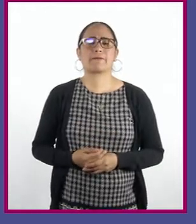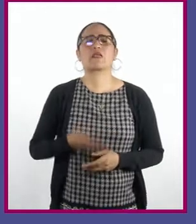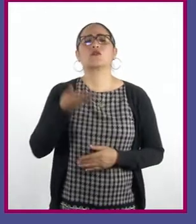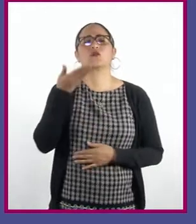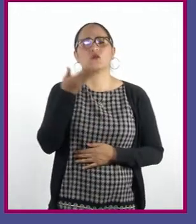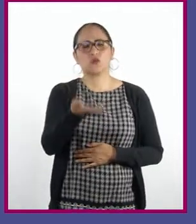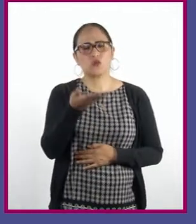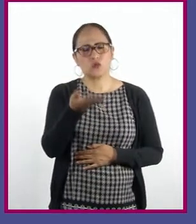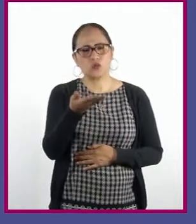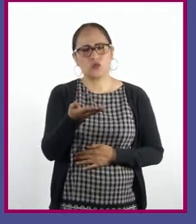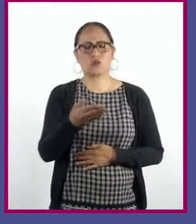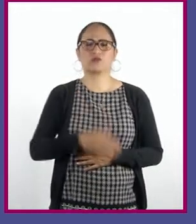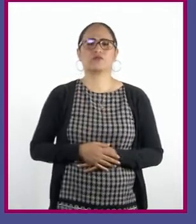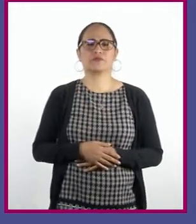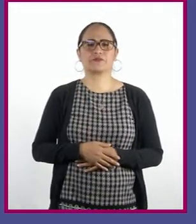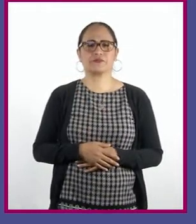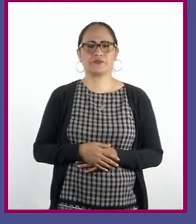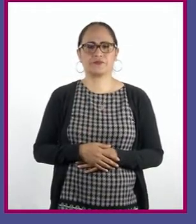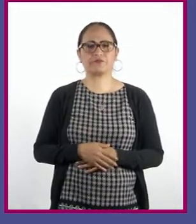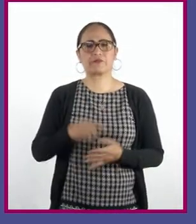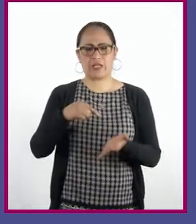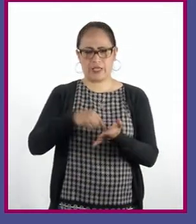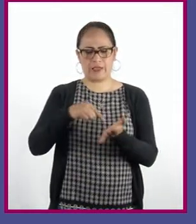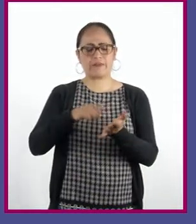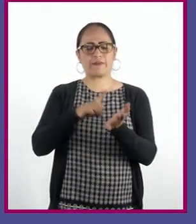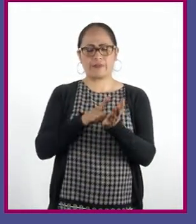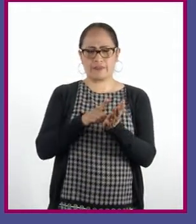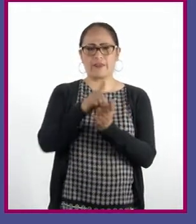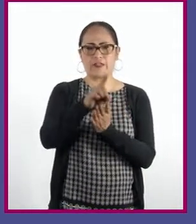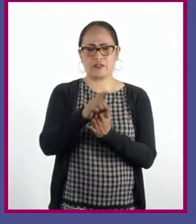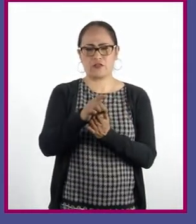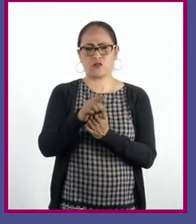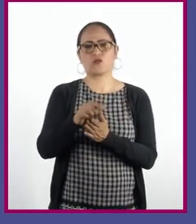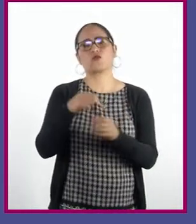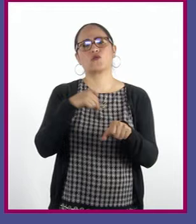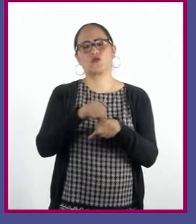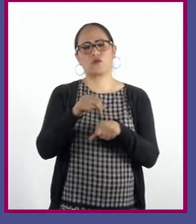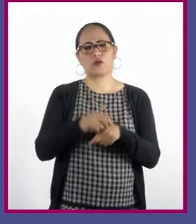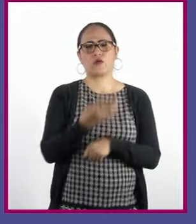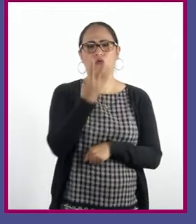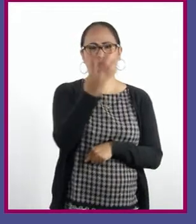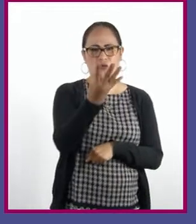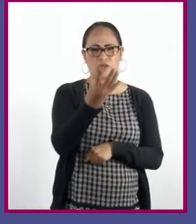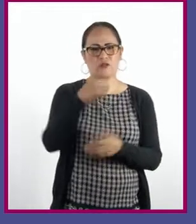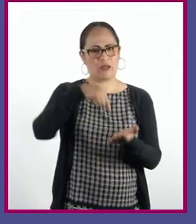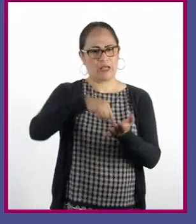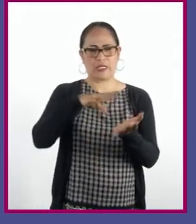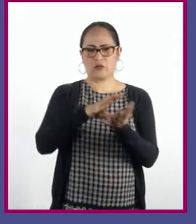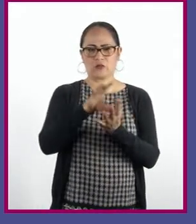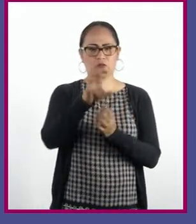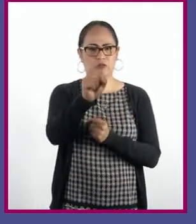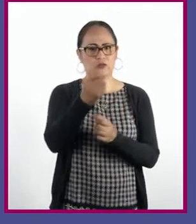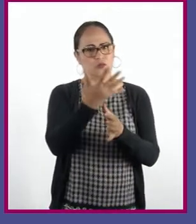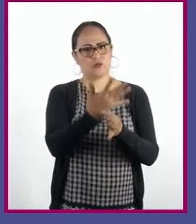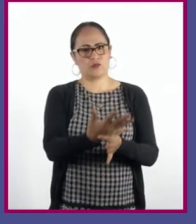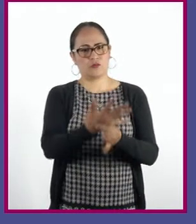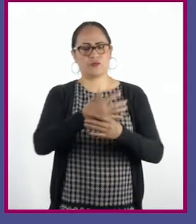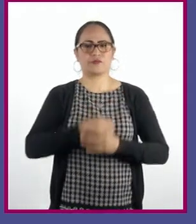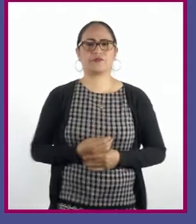solicitud se hace de conformidad con el derecho que consta en el artículo 4 de nuestra Carta Magna, que a la letra